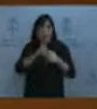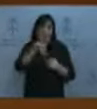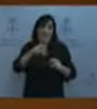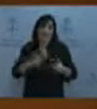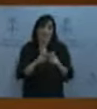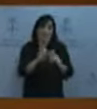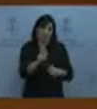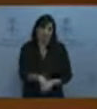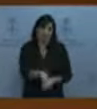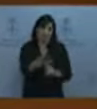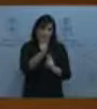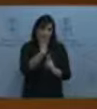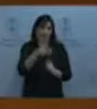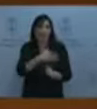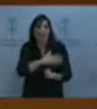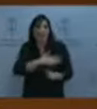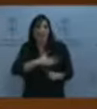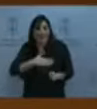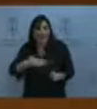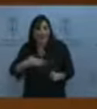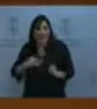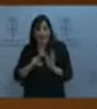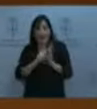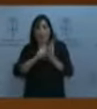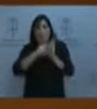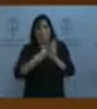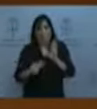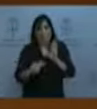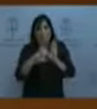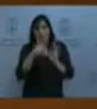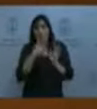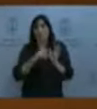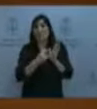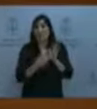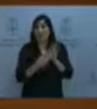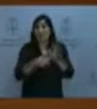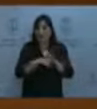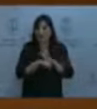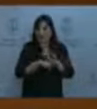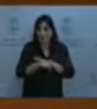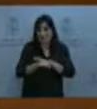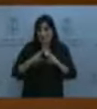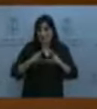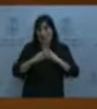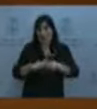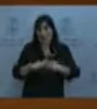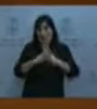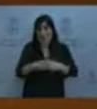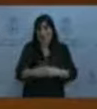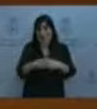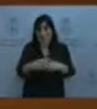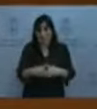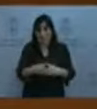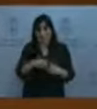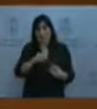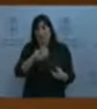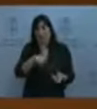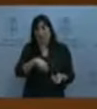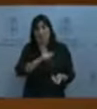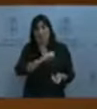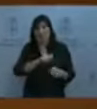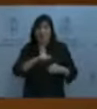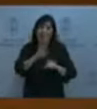por la que se establece un plan de gestión para los buques de los censos del Caladero Nacional del Cantábrico y Noroeste y se cambie el modelo